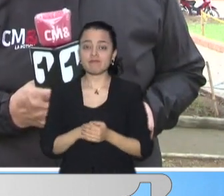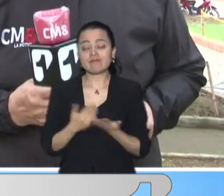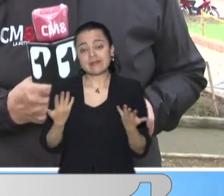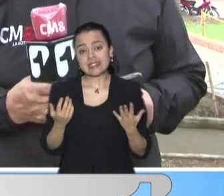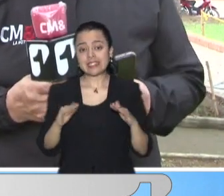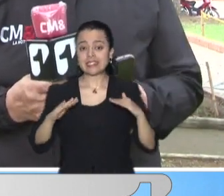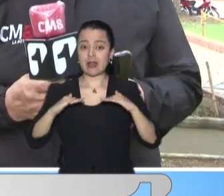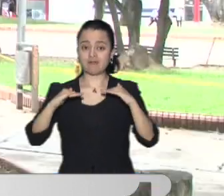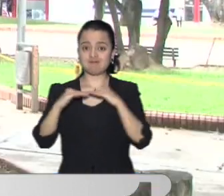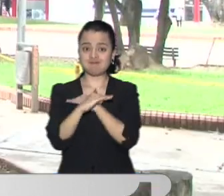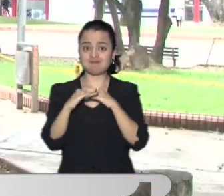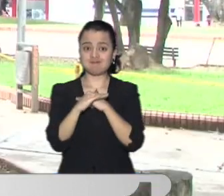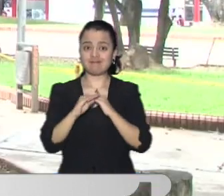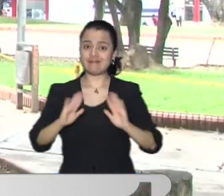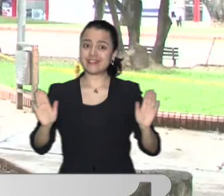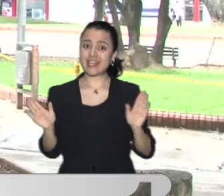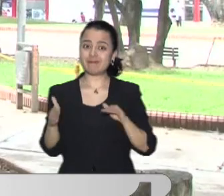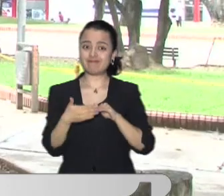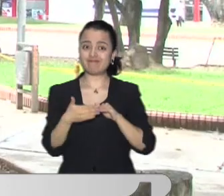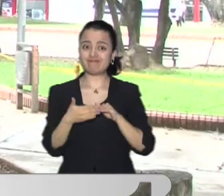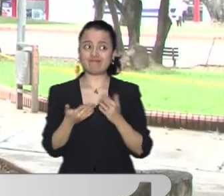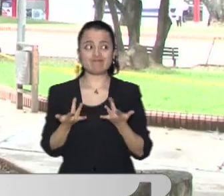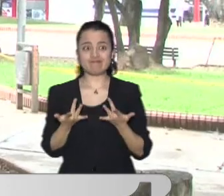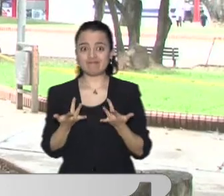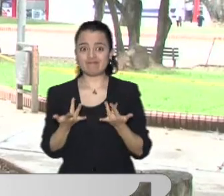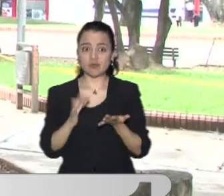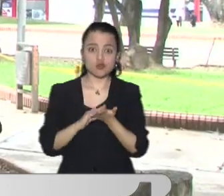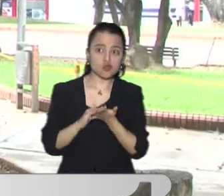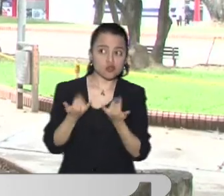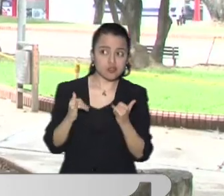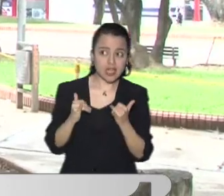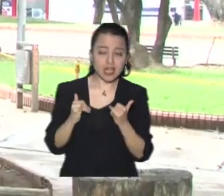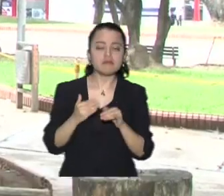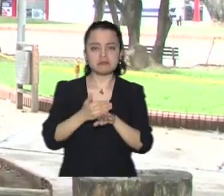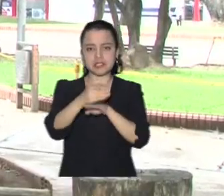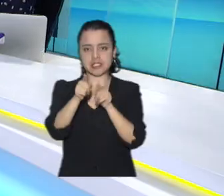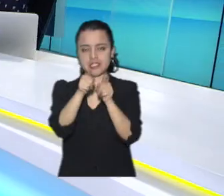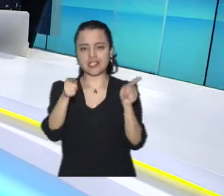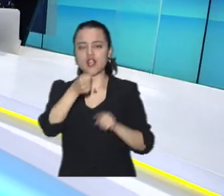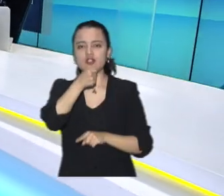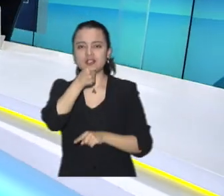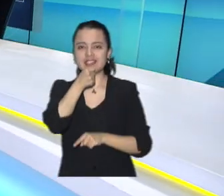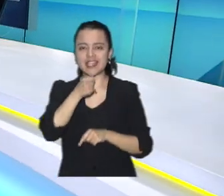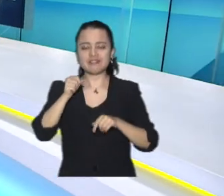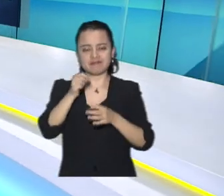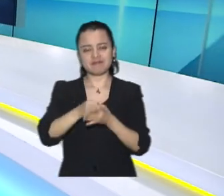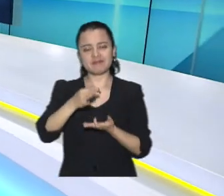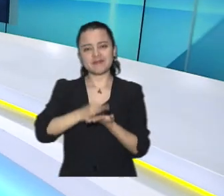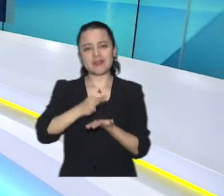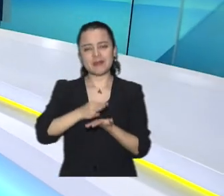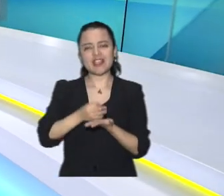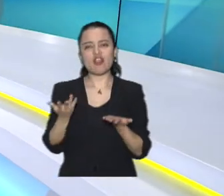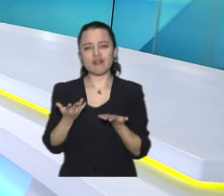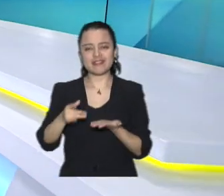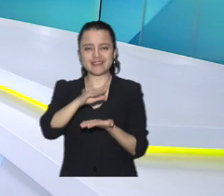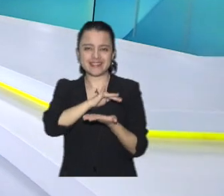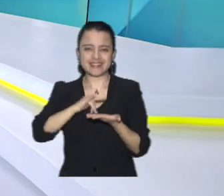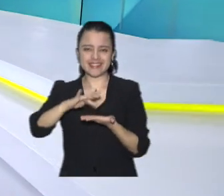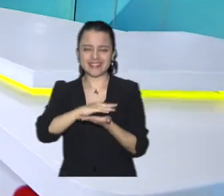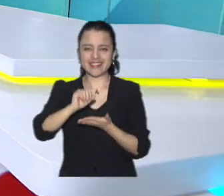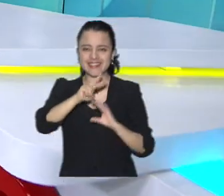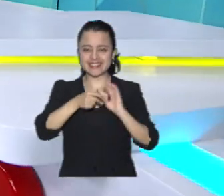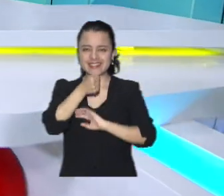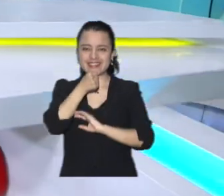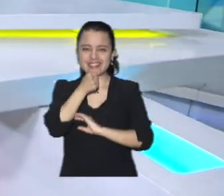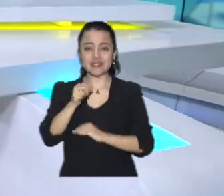país. Continuamos atentos al desarrollo de esta noticia y más información en nuestra próxima emisión. Es todo por el momento desde la capital de Santander. Para Noticentro